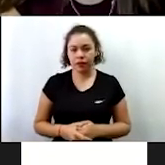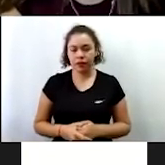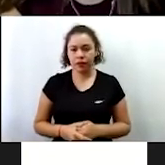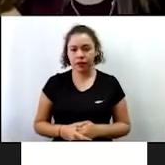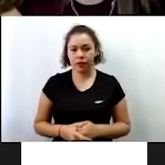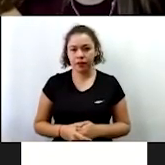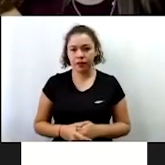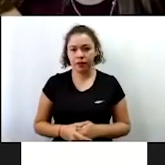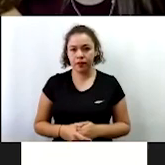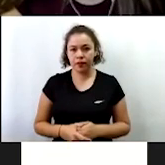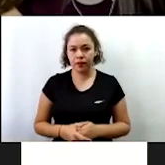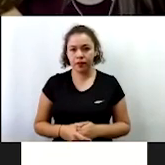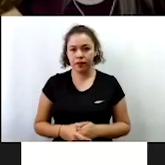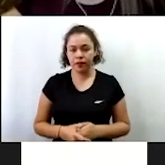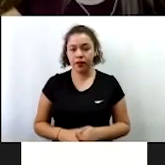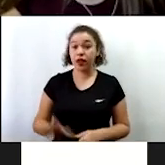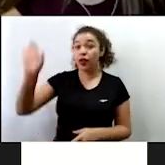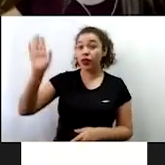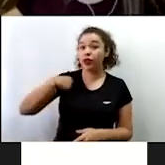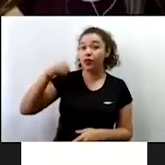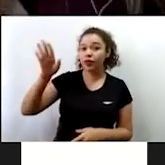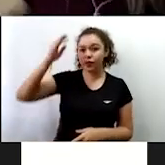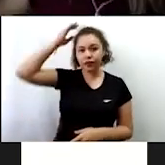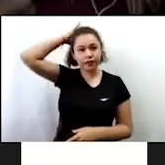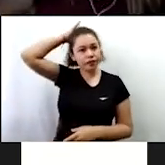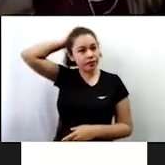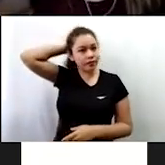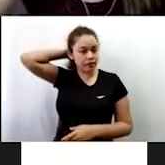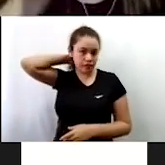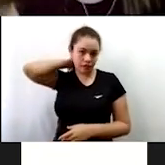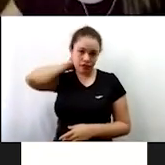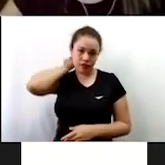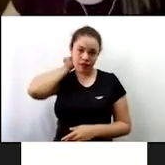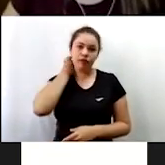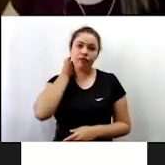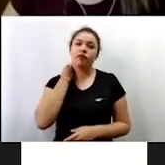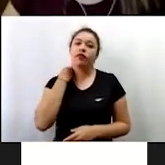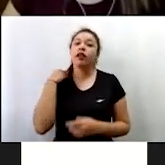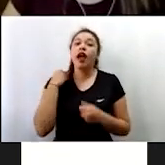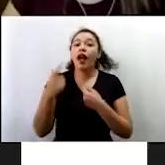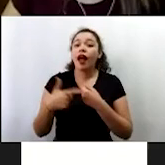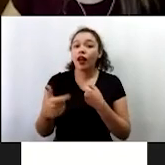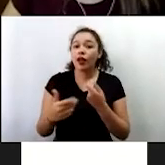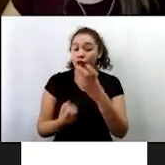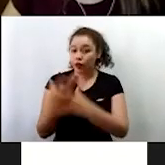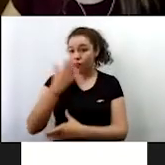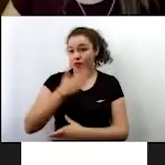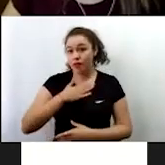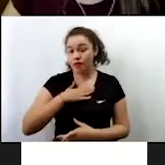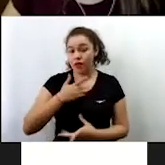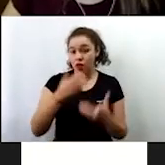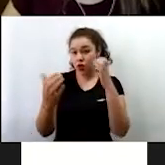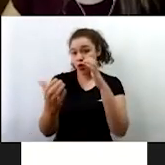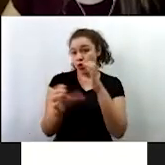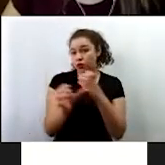Bueno, si no, adelante. Es todo, o sea, todo esto sí es nuevo para mí. Yo no conocía todas este tipo de cosas porque, bueno,